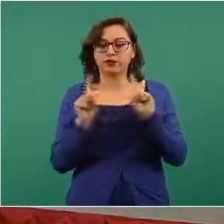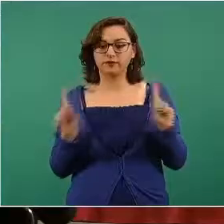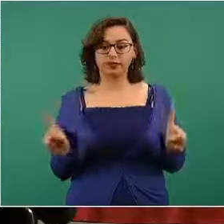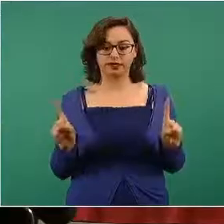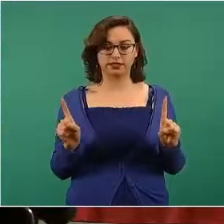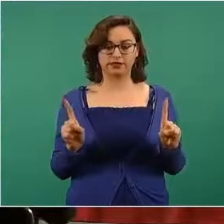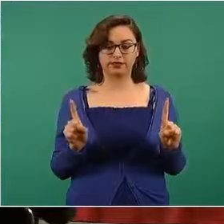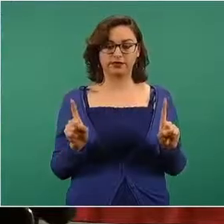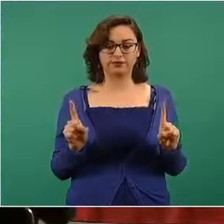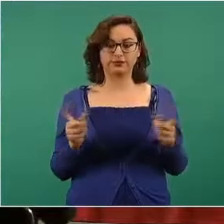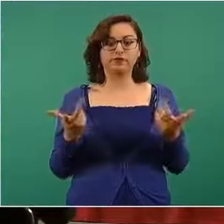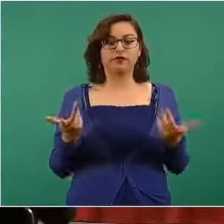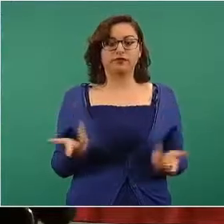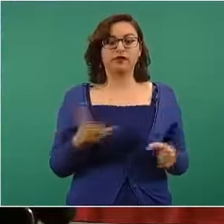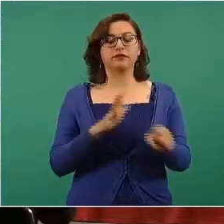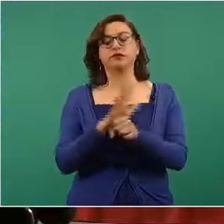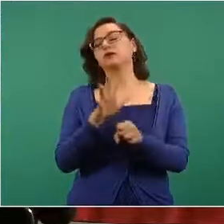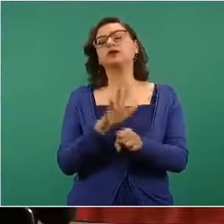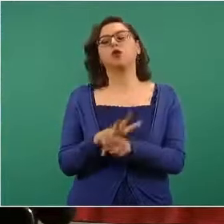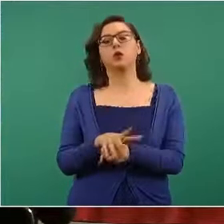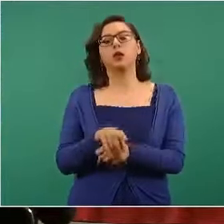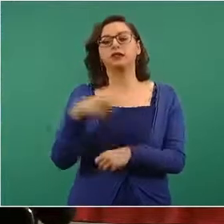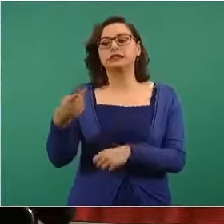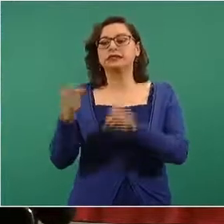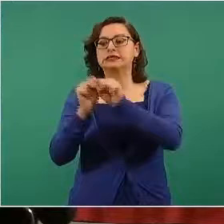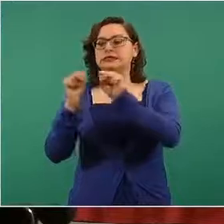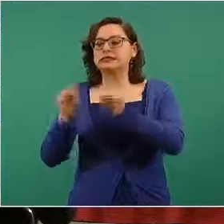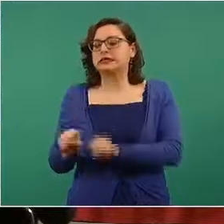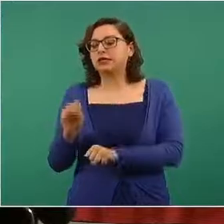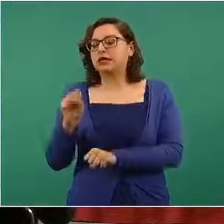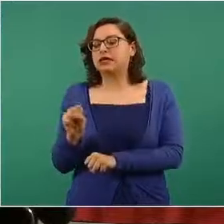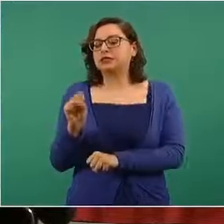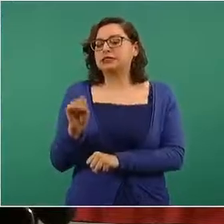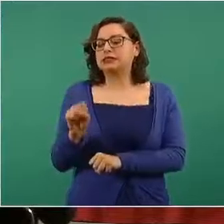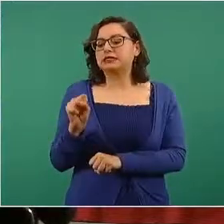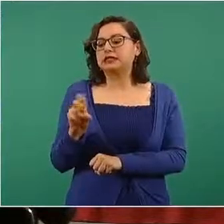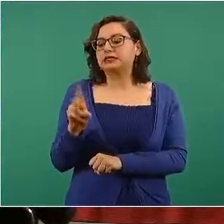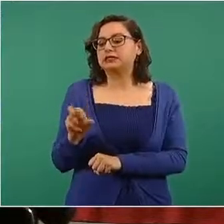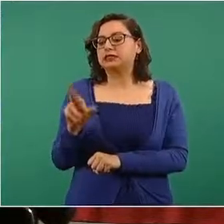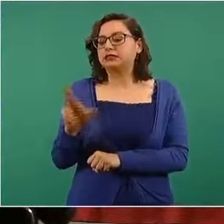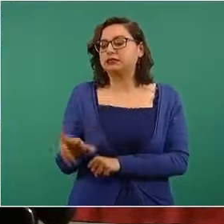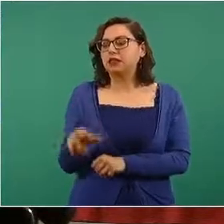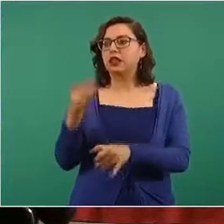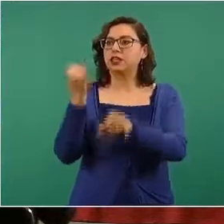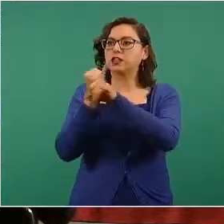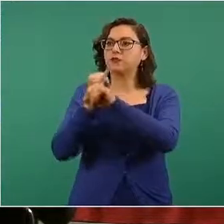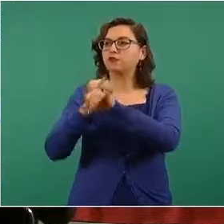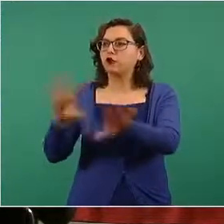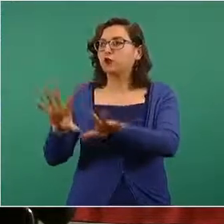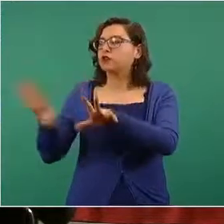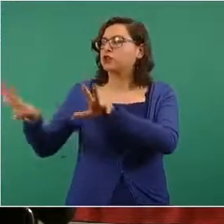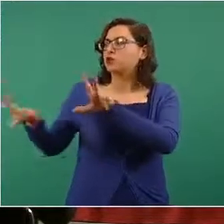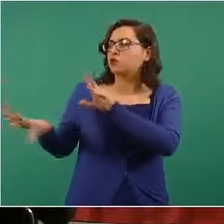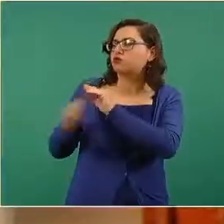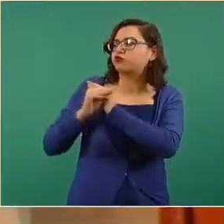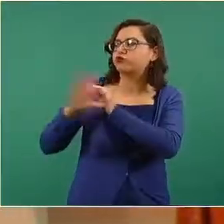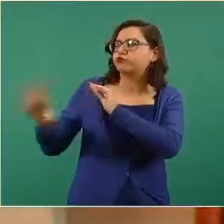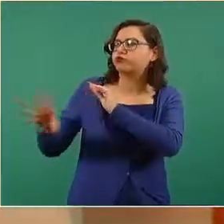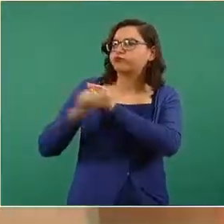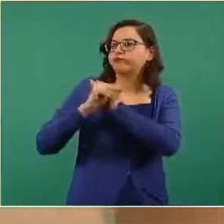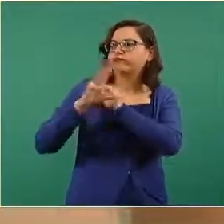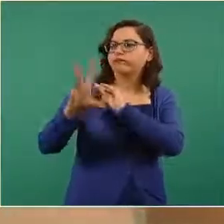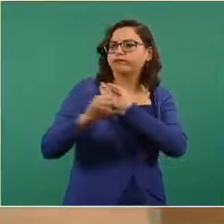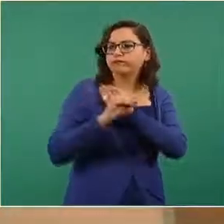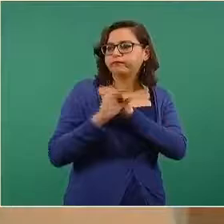independiente. Ese sistema viene de lo que ha llegado al sistema de salud en los niveles de atención, se